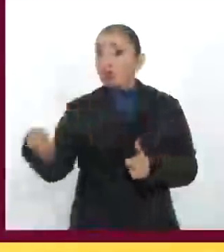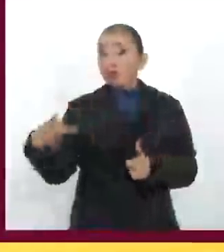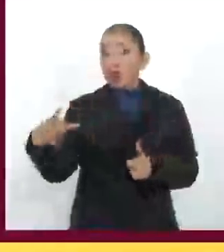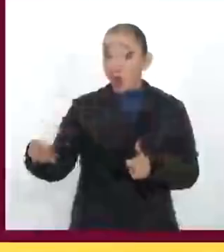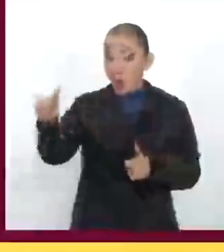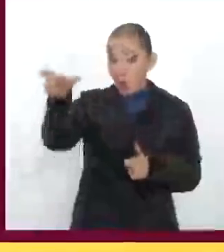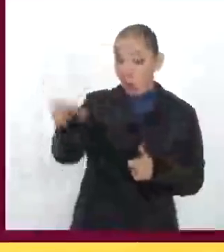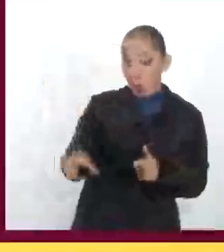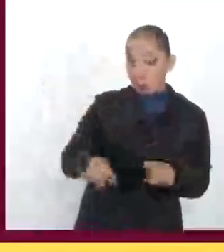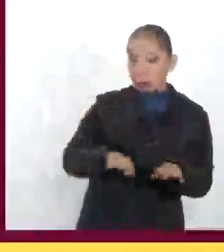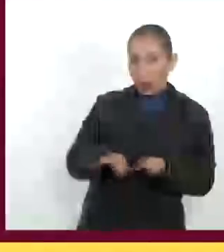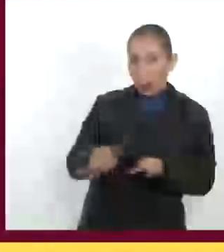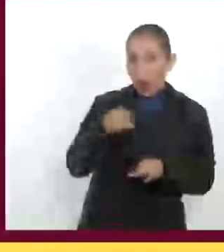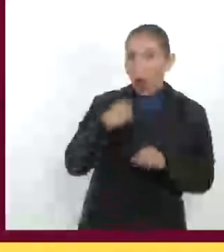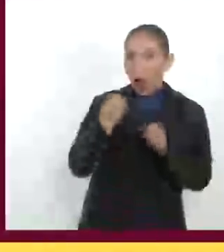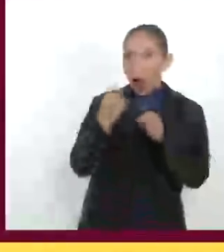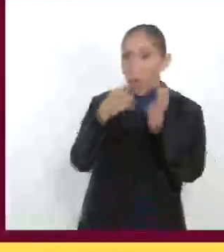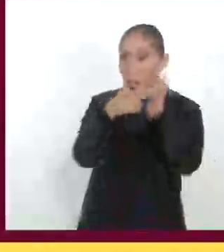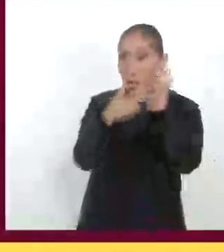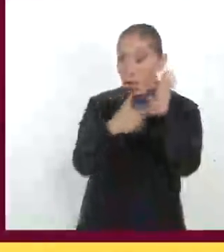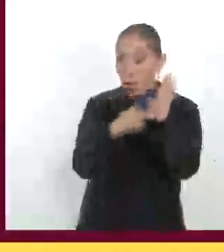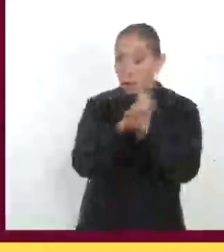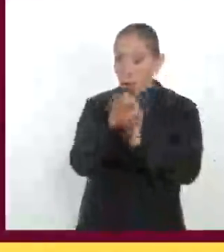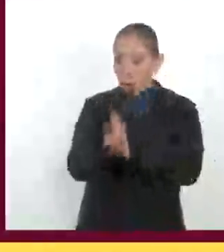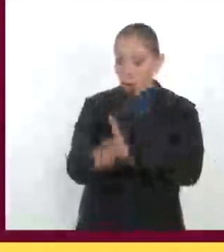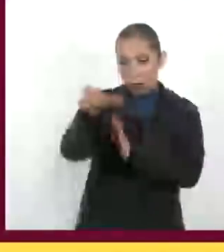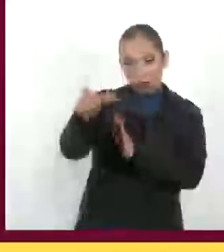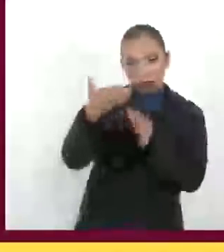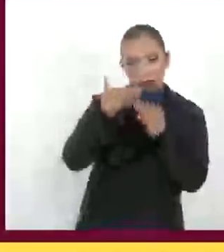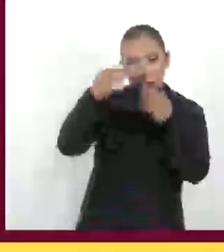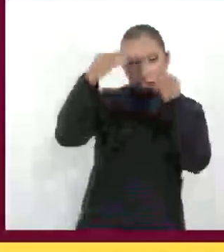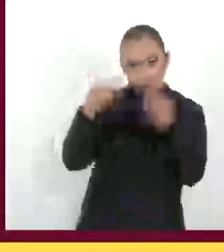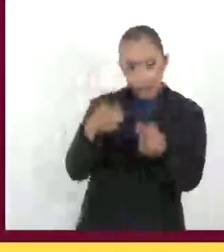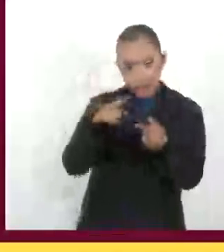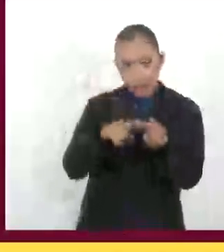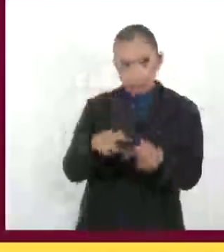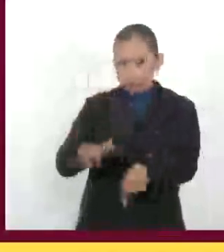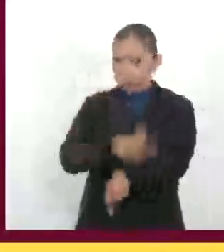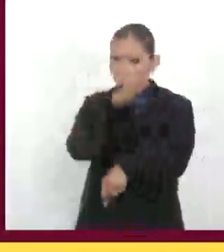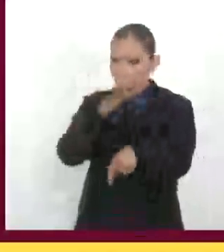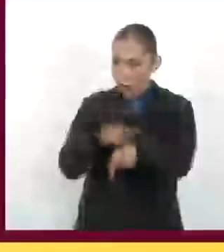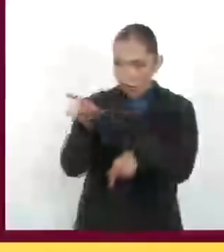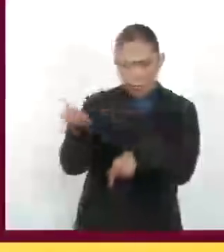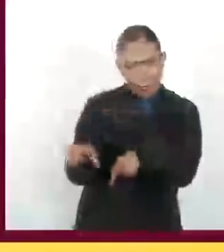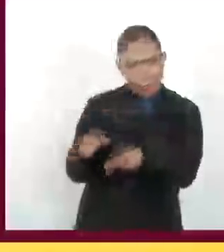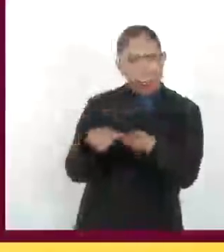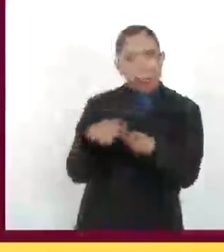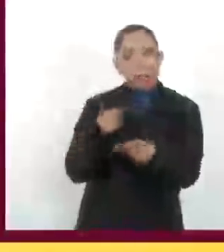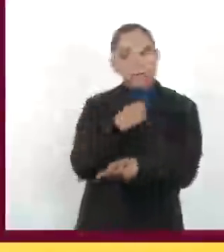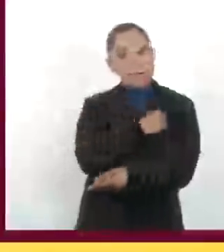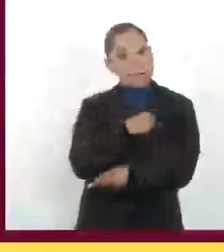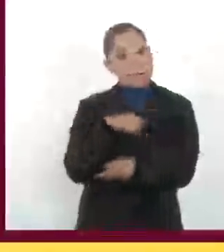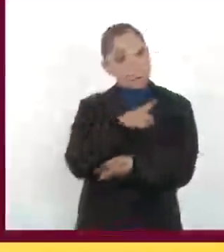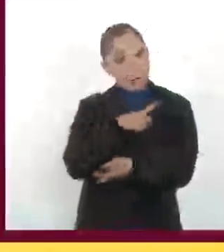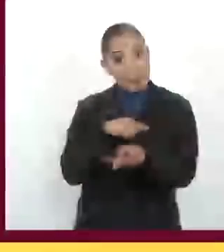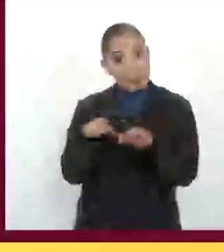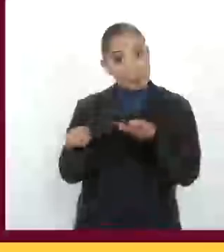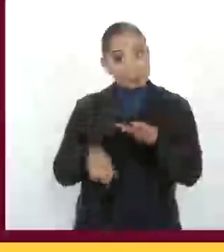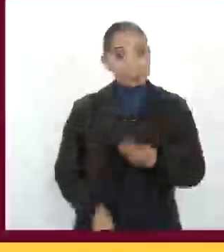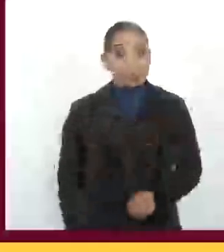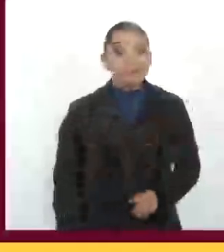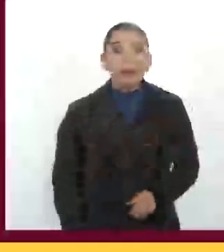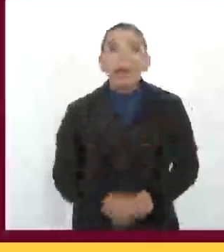ahí que su actuación se base en algunos principios, como la integridad, la excelencia y el